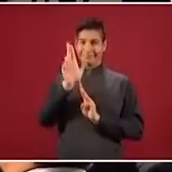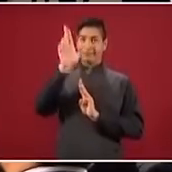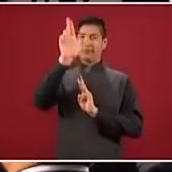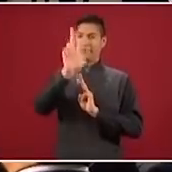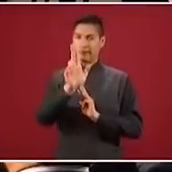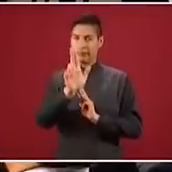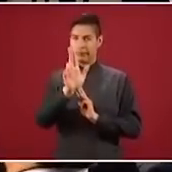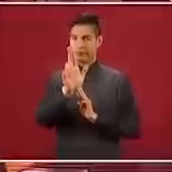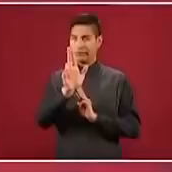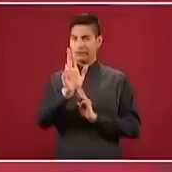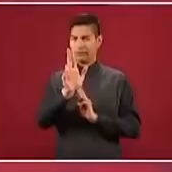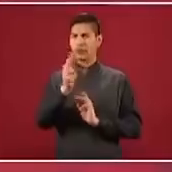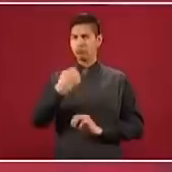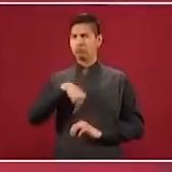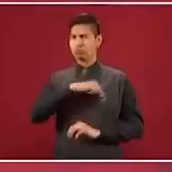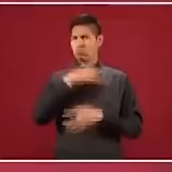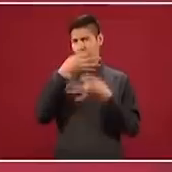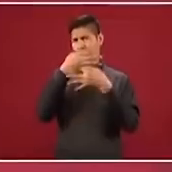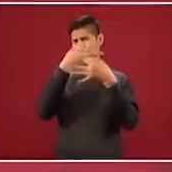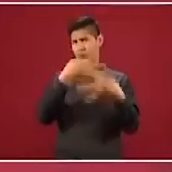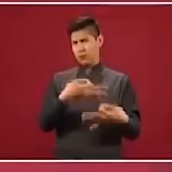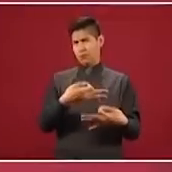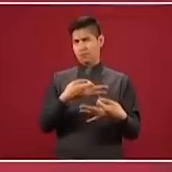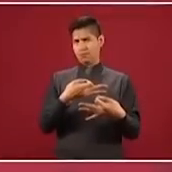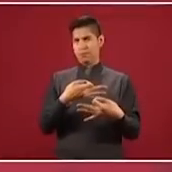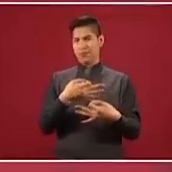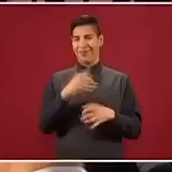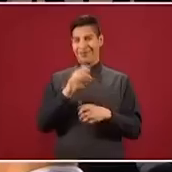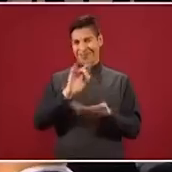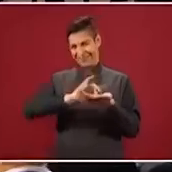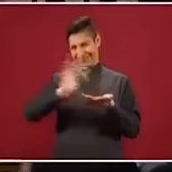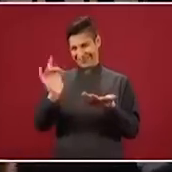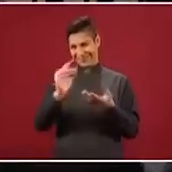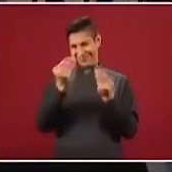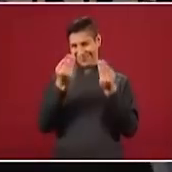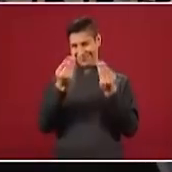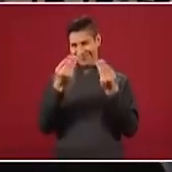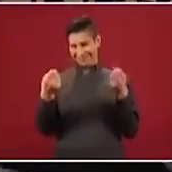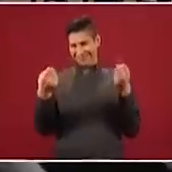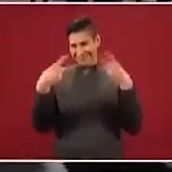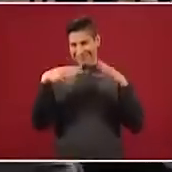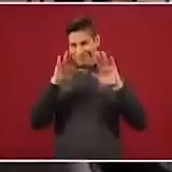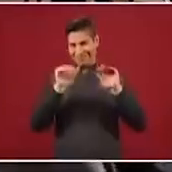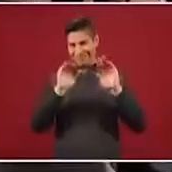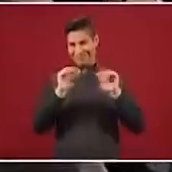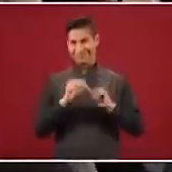Pero bueno, ahí vamos a estar informando. Muy bien, muchas gracias. Nos vemos.